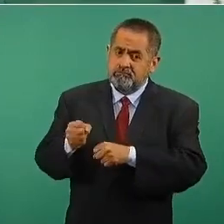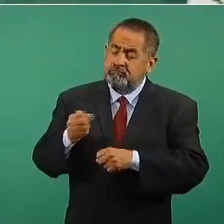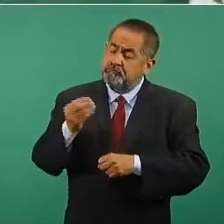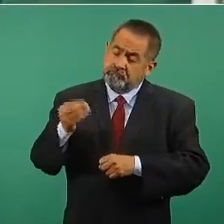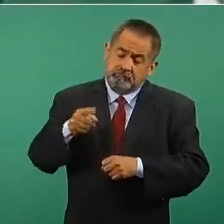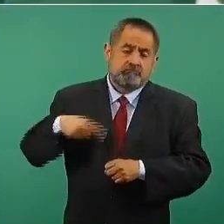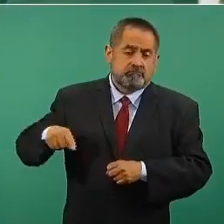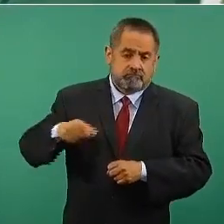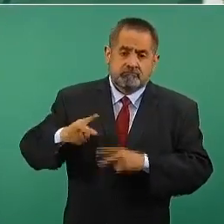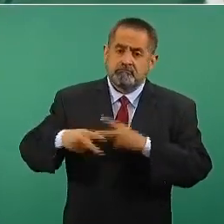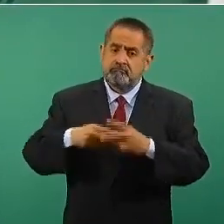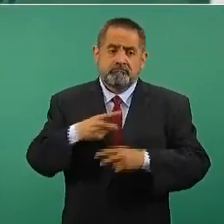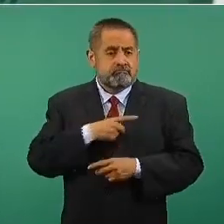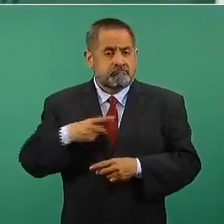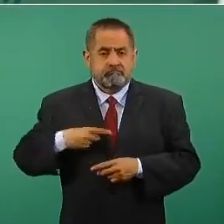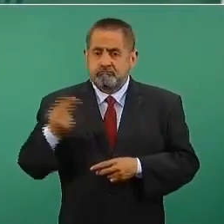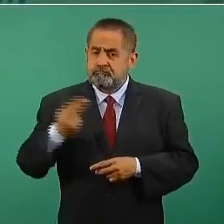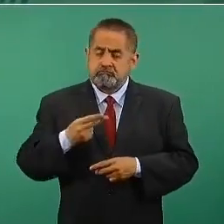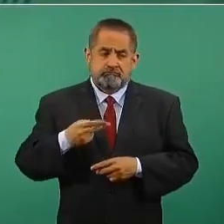tener